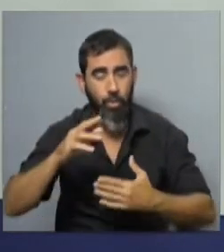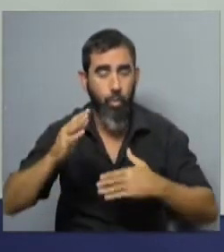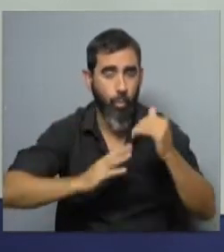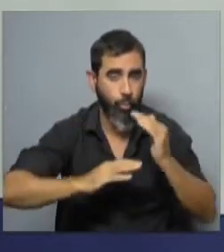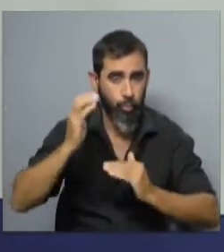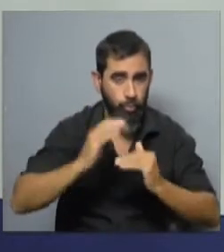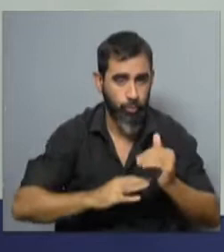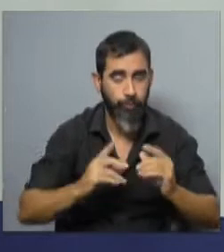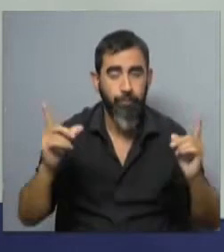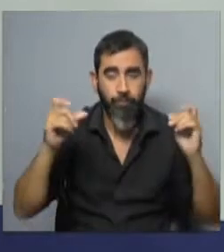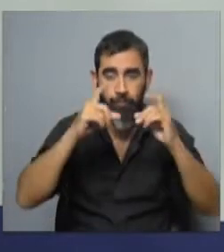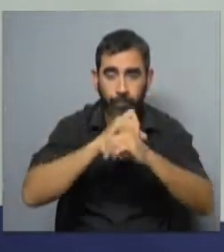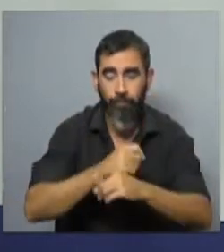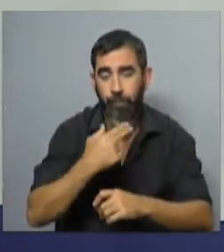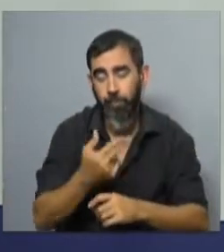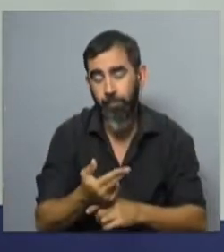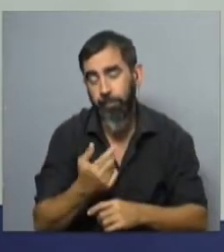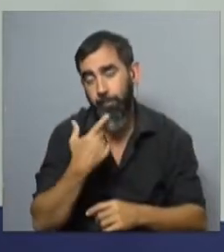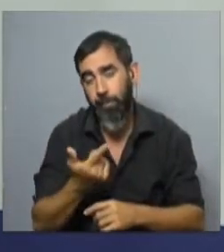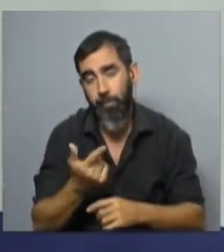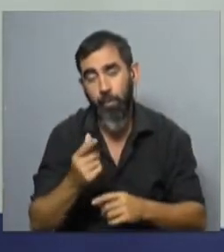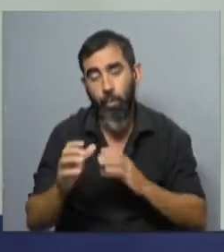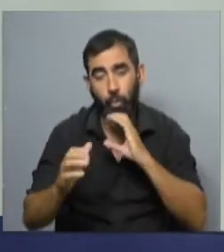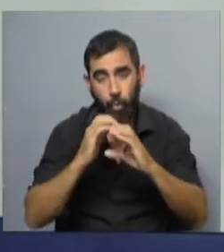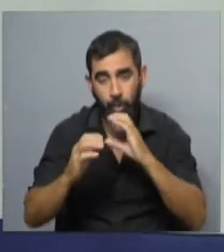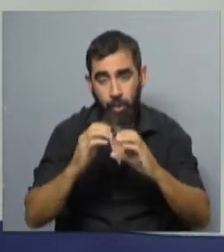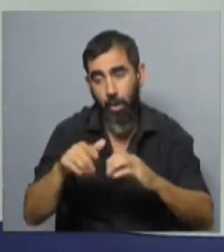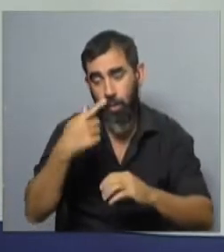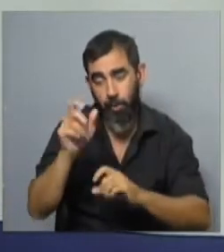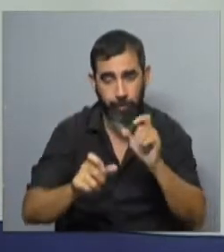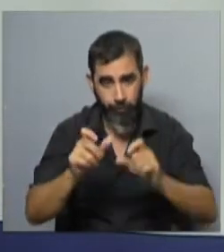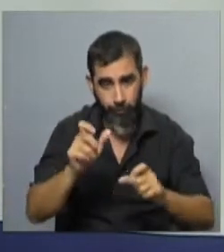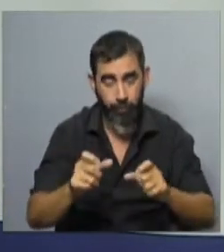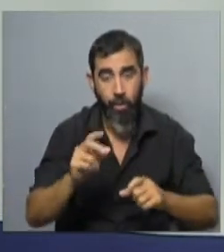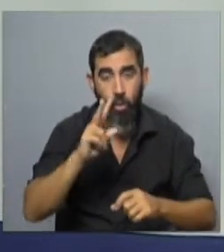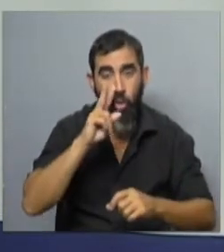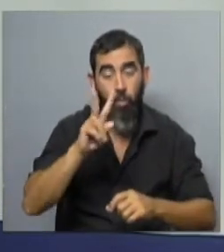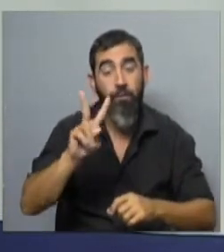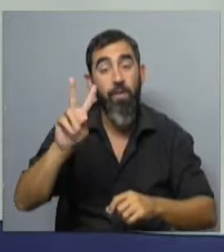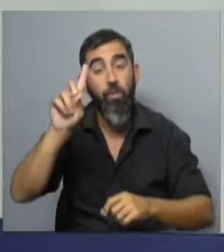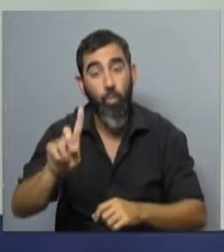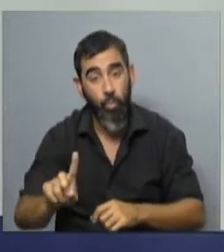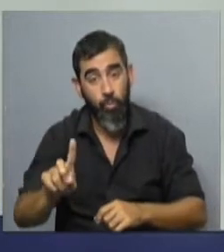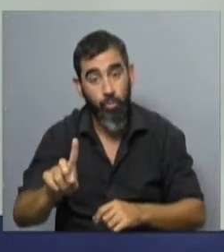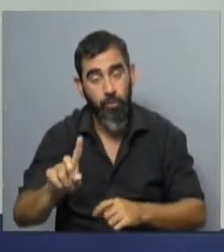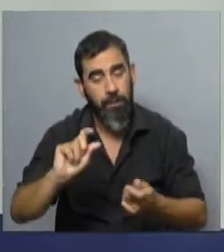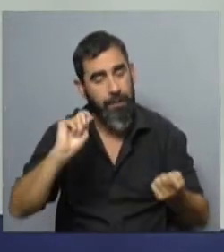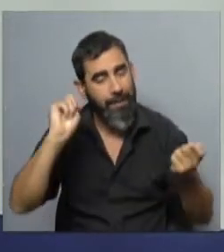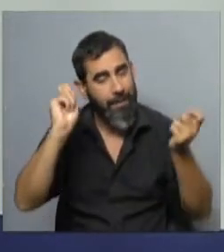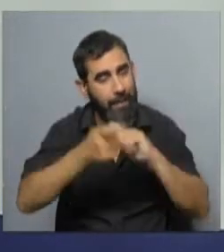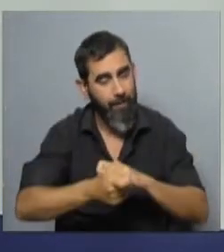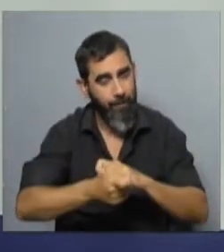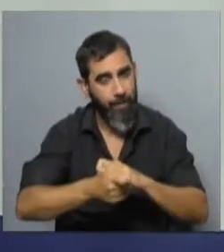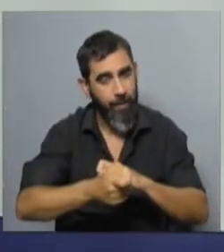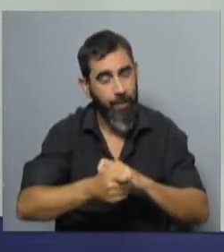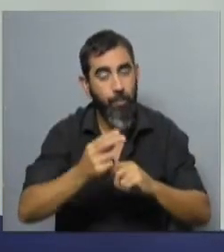obras, tenían dificultades para comunicarse con otros, etcétera. En el 2021 cambia un poquito el